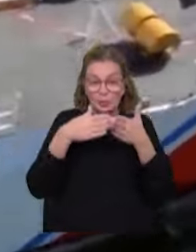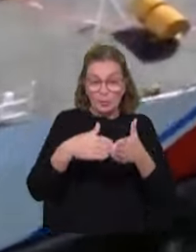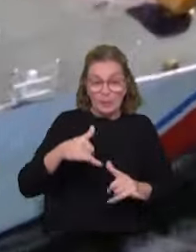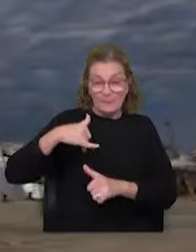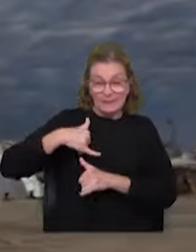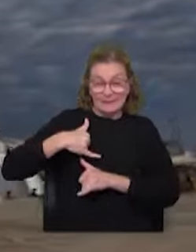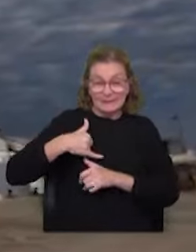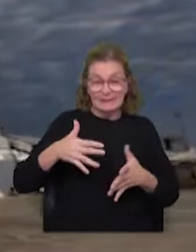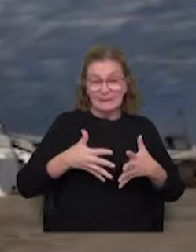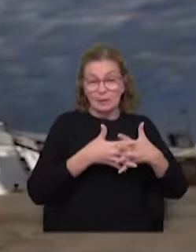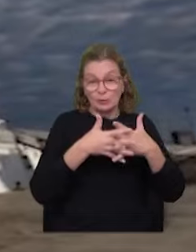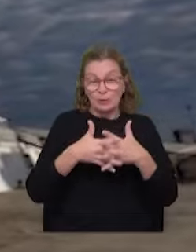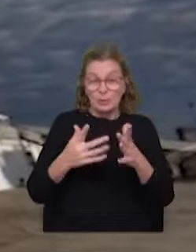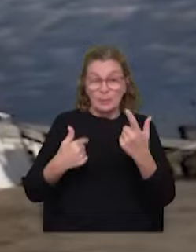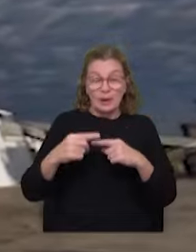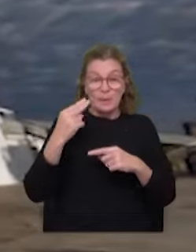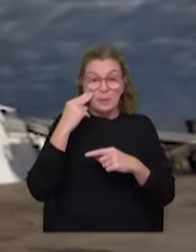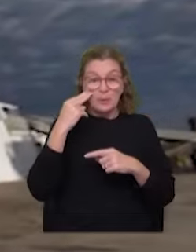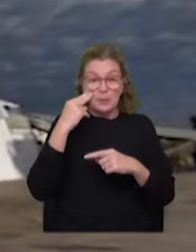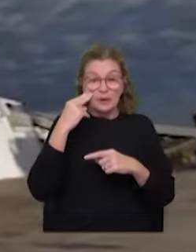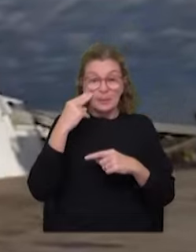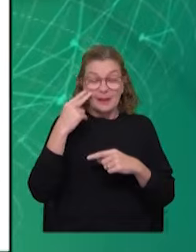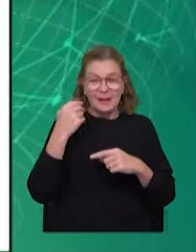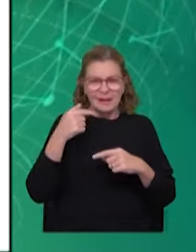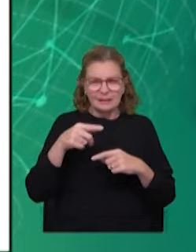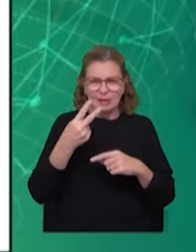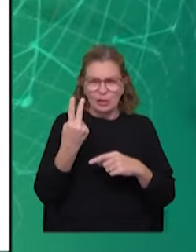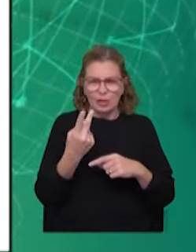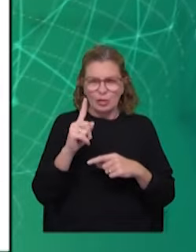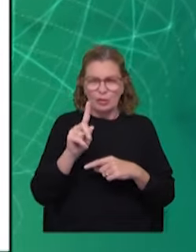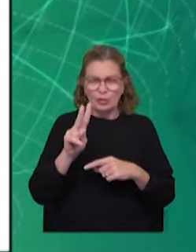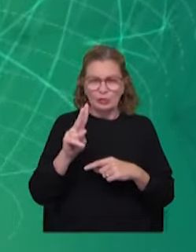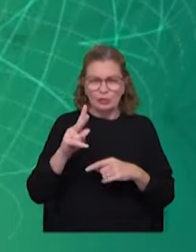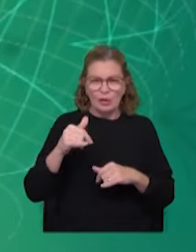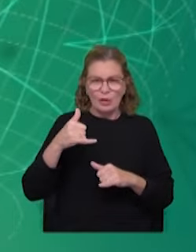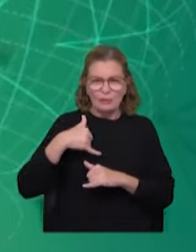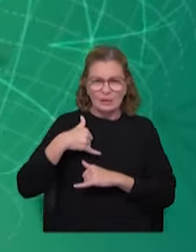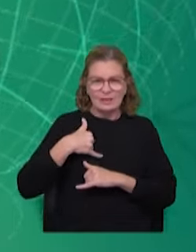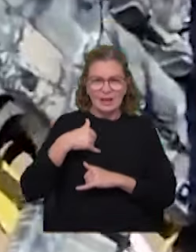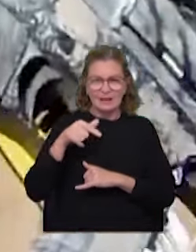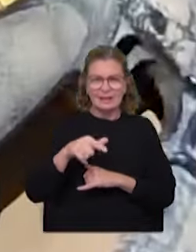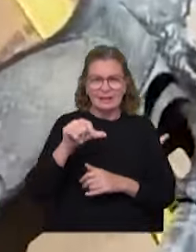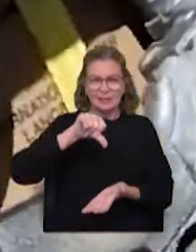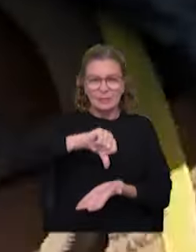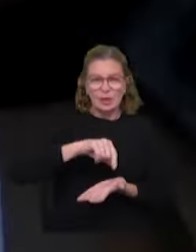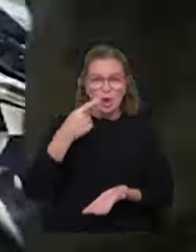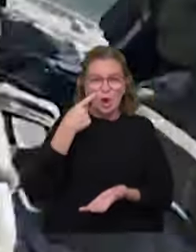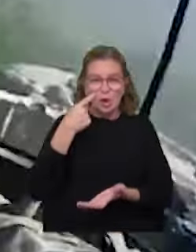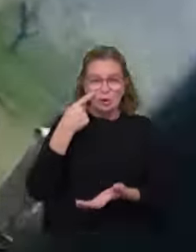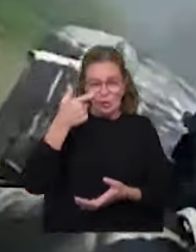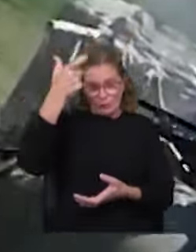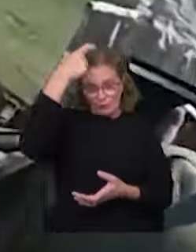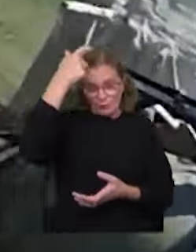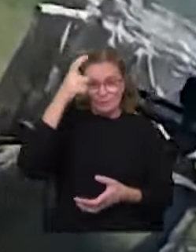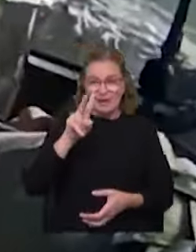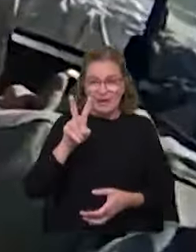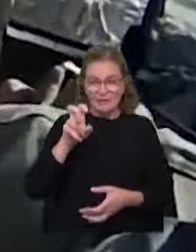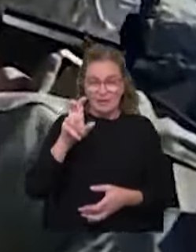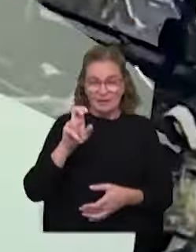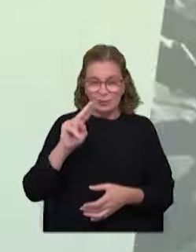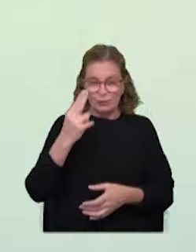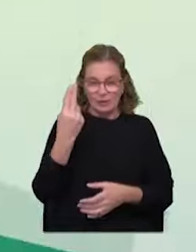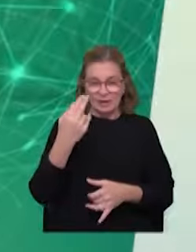Estados Unidos se suma al polémico entrenamiento que brindan 12 oficiales del ejército de ese país conocidos Como boinas verdes a la fuerza aérea